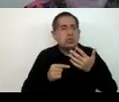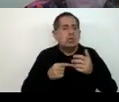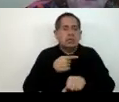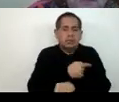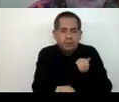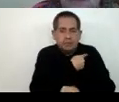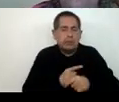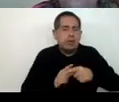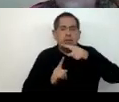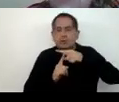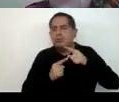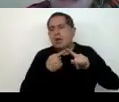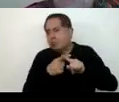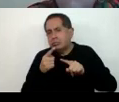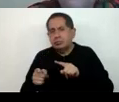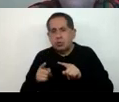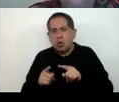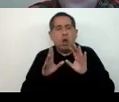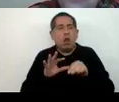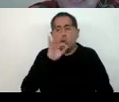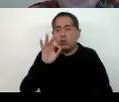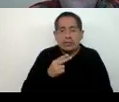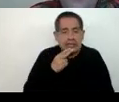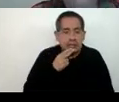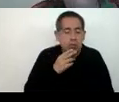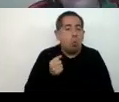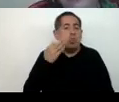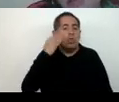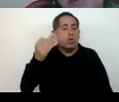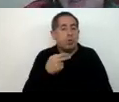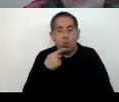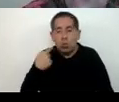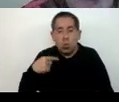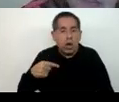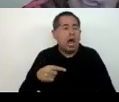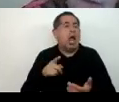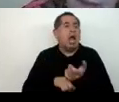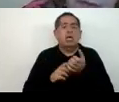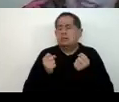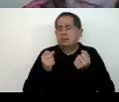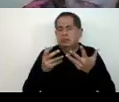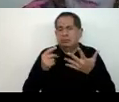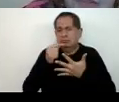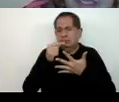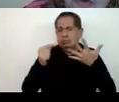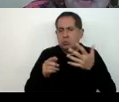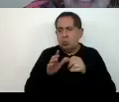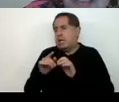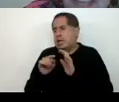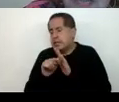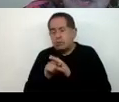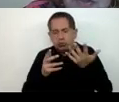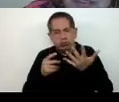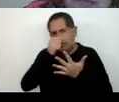de efectividad, de la duración, de la colocación, de los efectos adversos. O